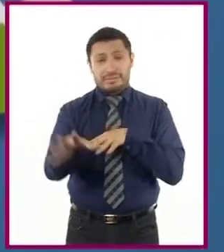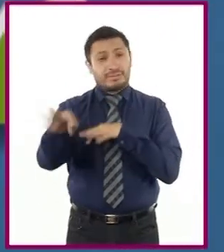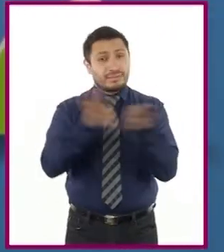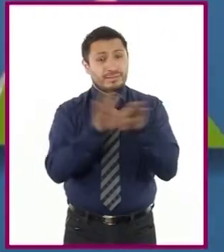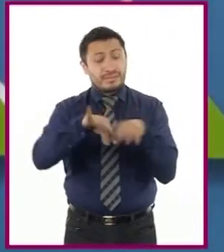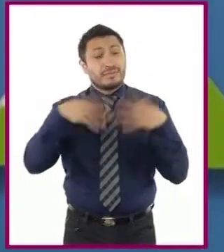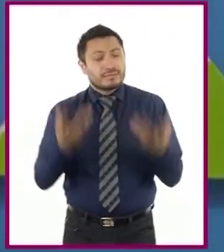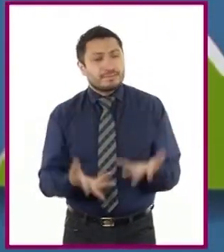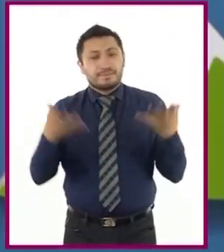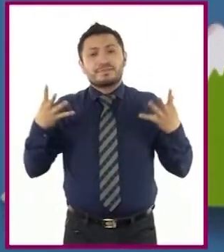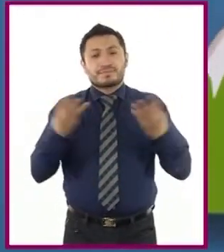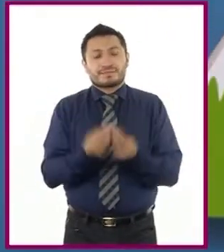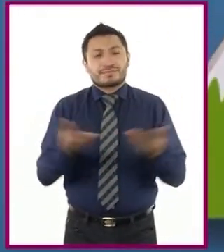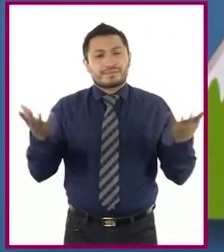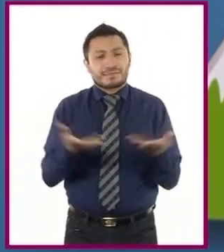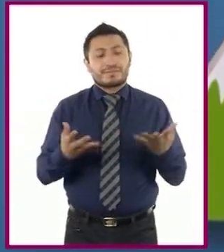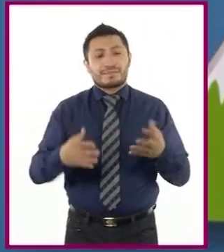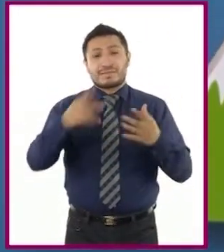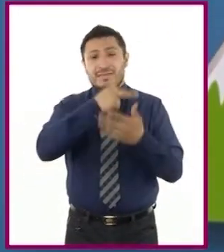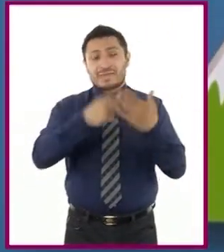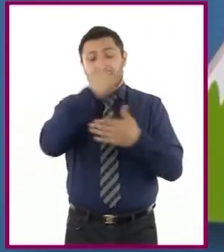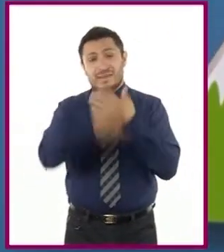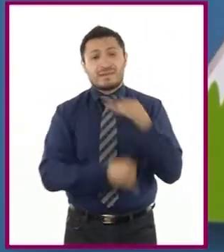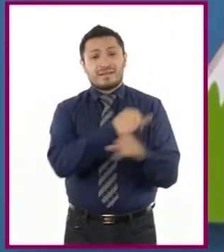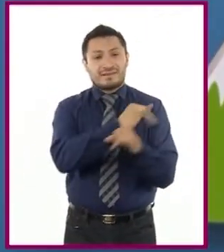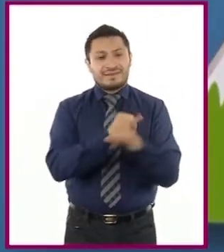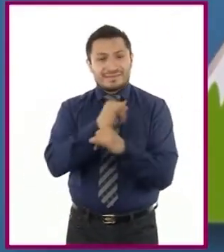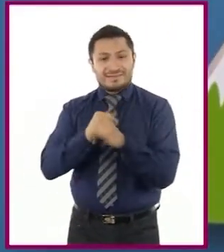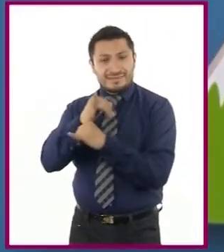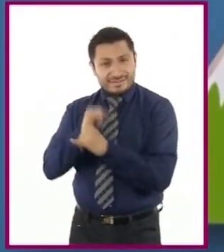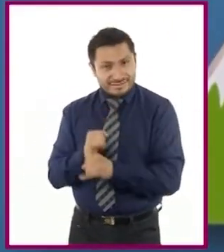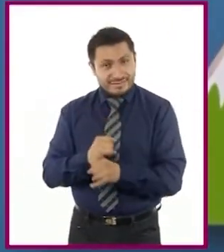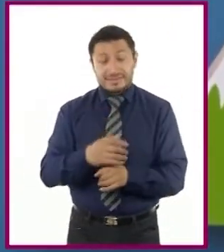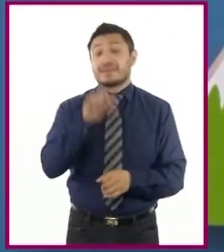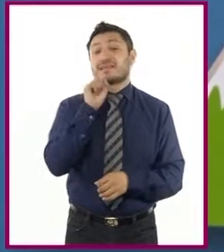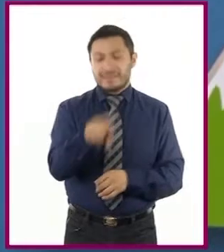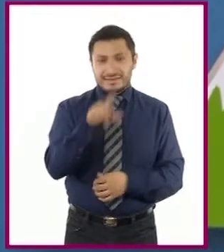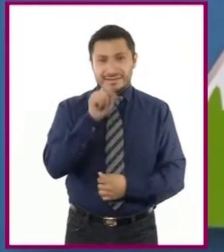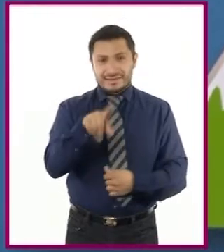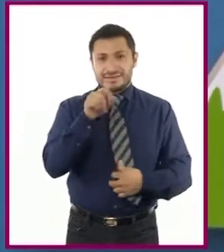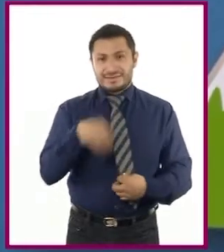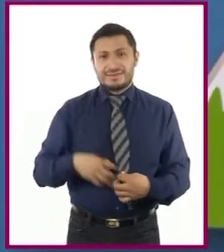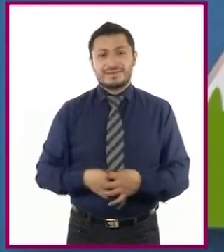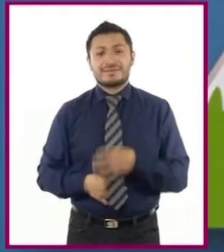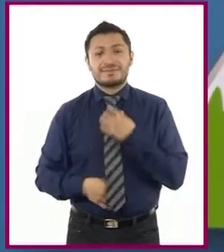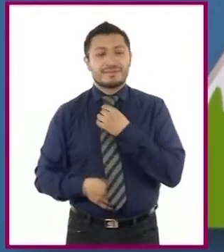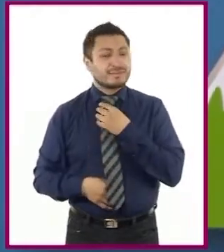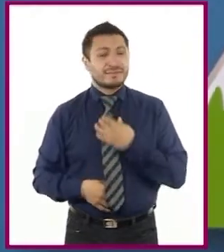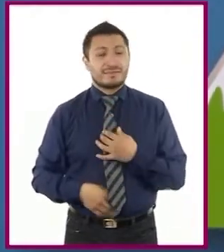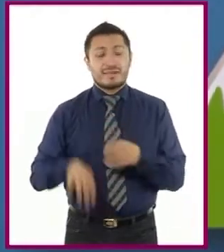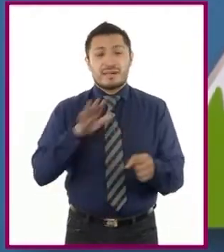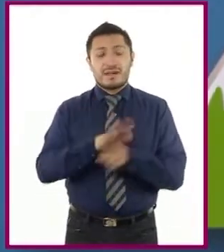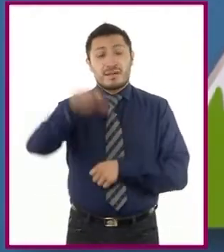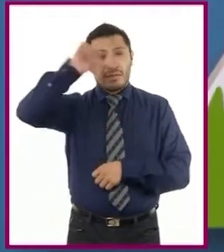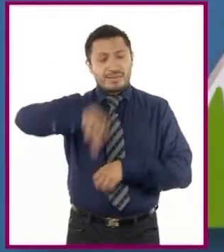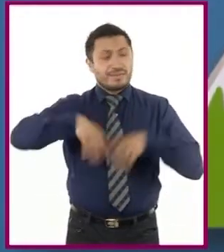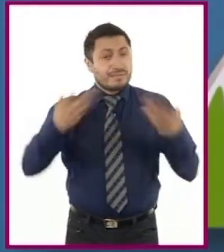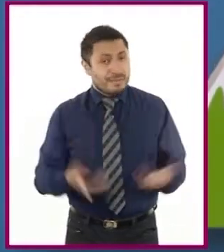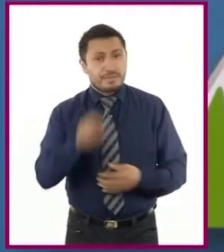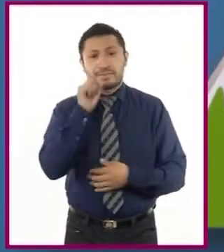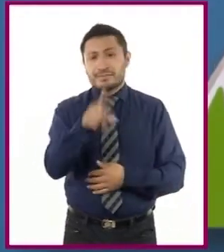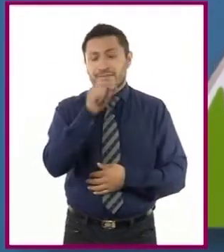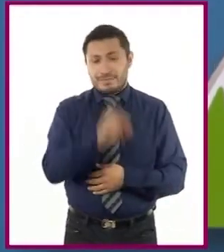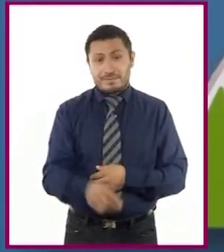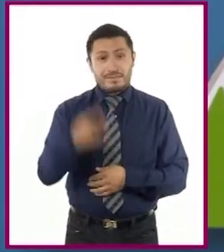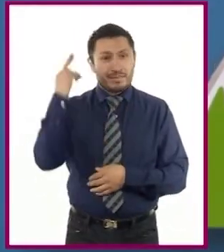trabajar juntos para la elaboración de un proyecto de investigación. Además, lo que abordaremos hoy también servirá